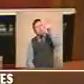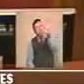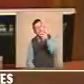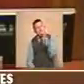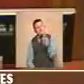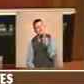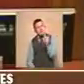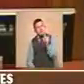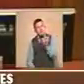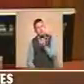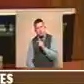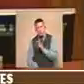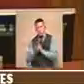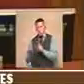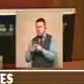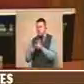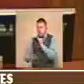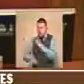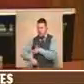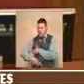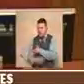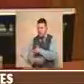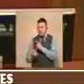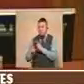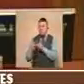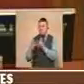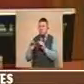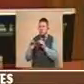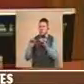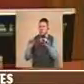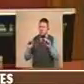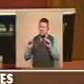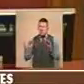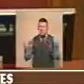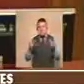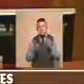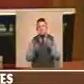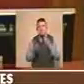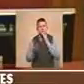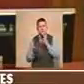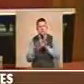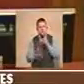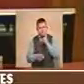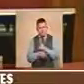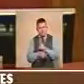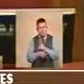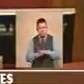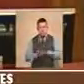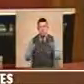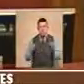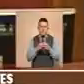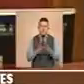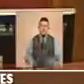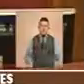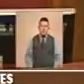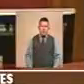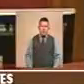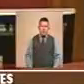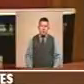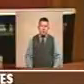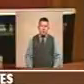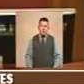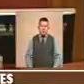que a través de los diferentes ministerios se pongan de acuerdo y se hagan efectivos estos recursos dentro